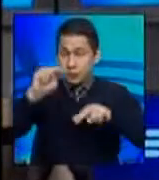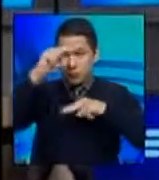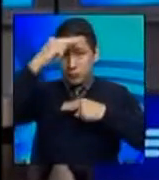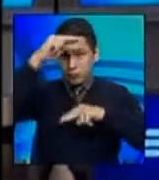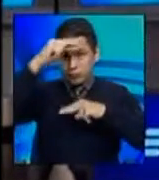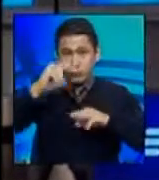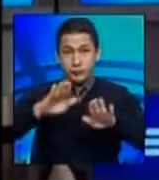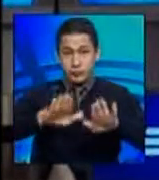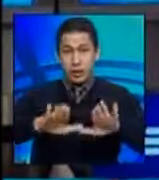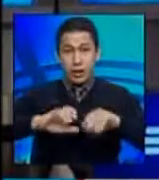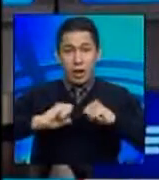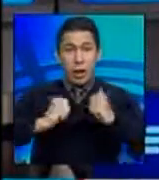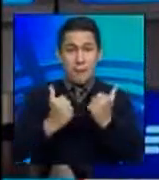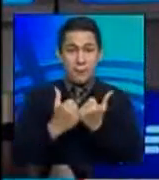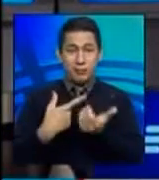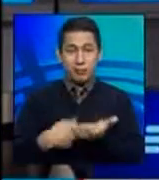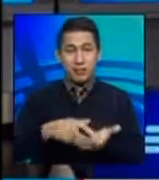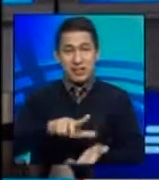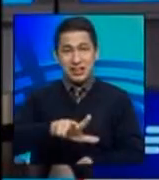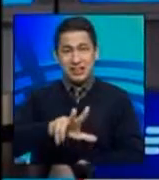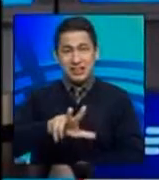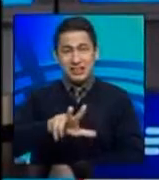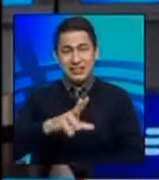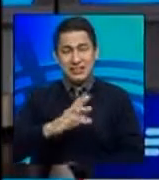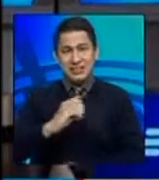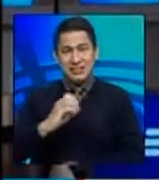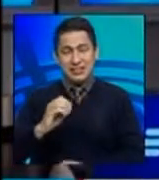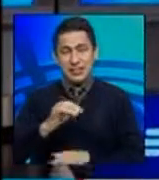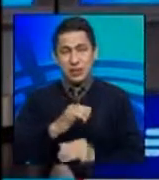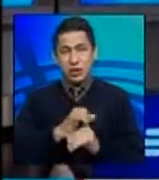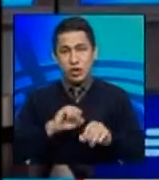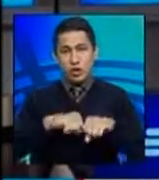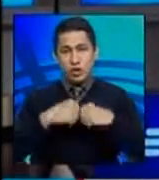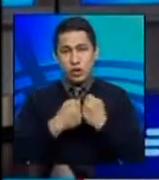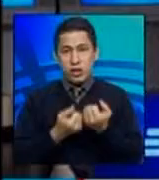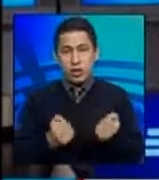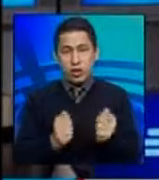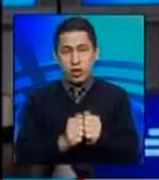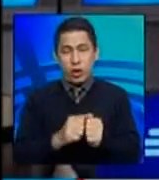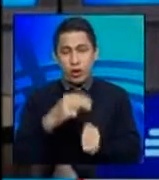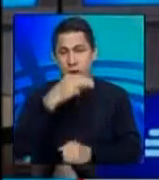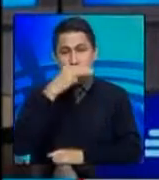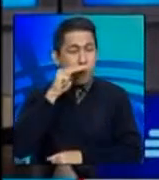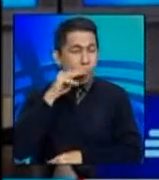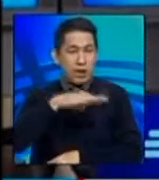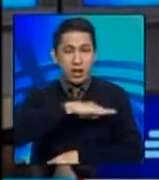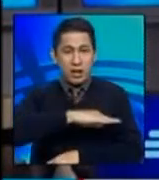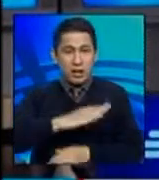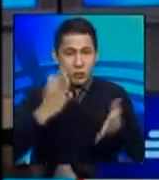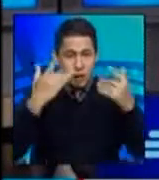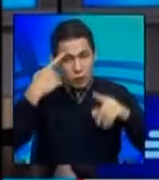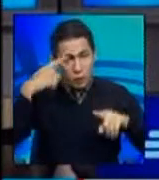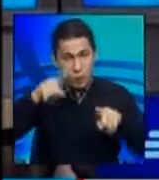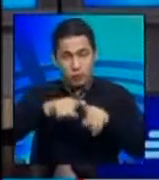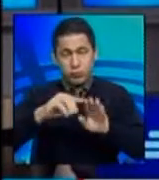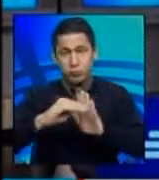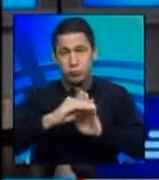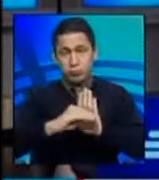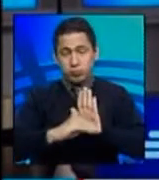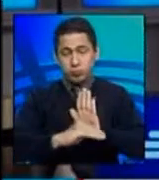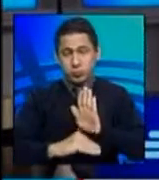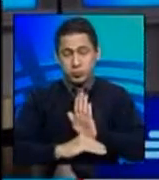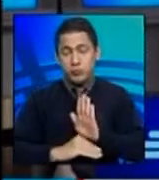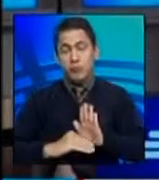en una asamblea ciudadana, casi 400 organizaciones sociales y el alcalde de Guayaquil, Jaime Nebot, definieron las preguntas, las dos